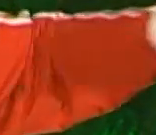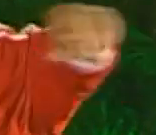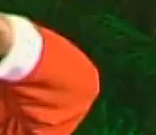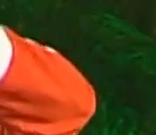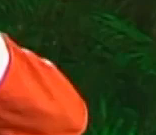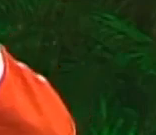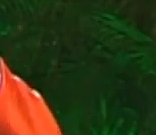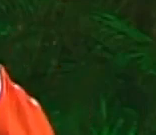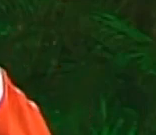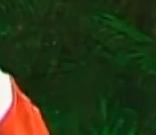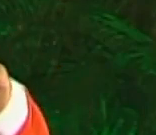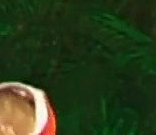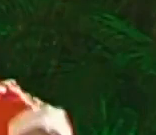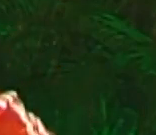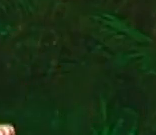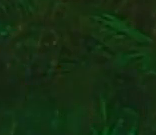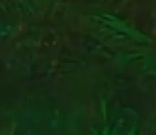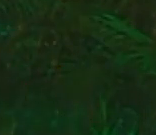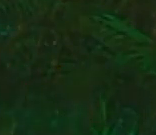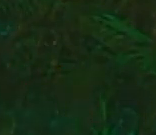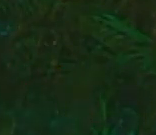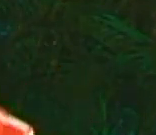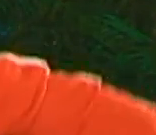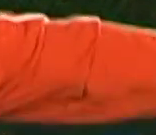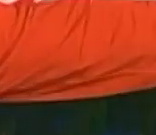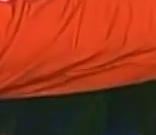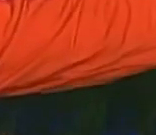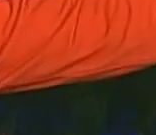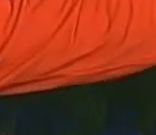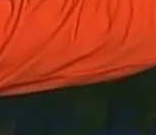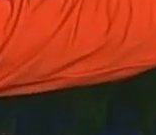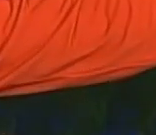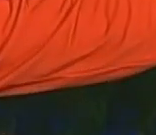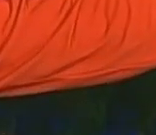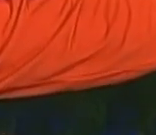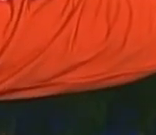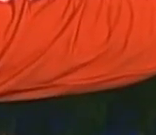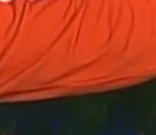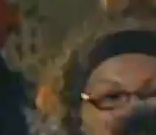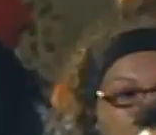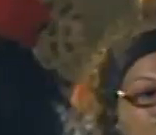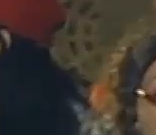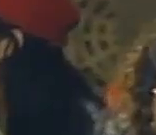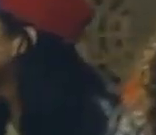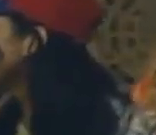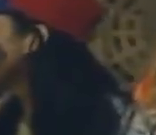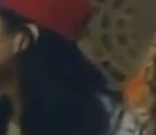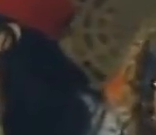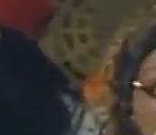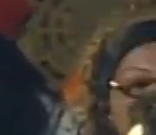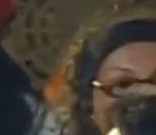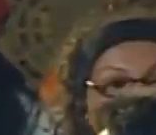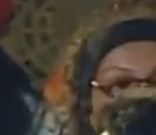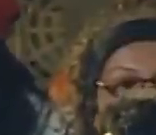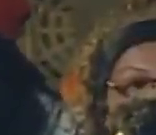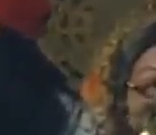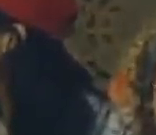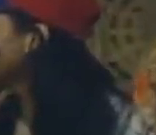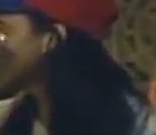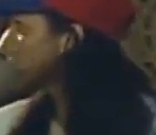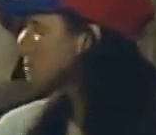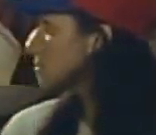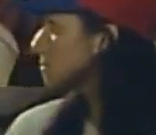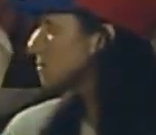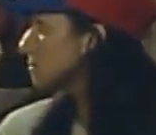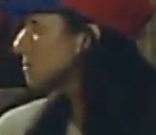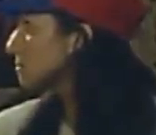¿Dónde trabajas tú? PDVSA, Servicio Eléctrico Occidente. Bueno, tú eres vocero de todo el Consejo. Así es. ¿Cómo se sintieron en